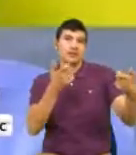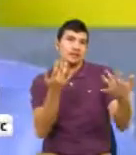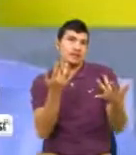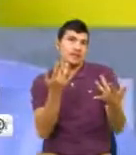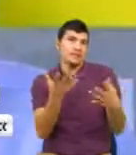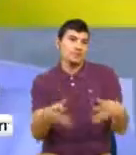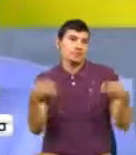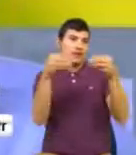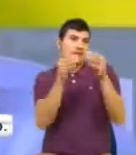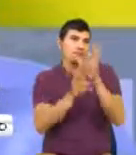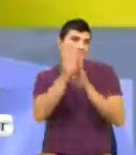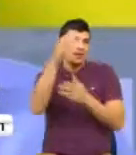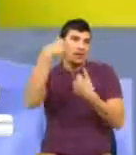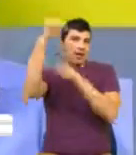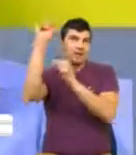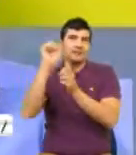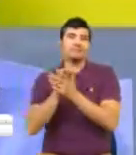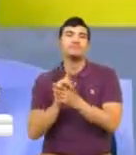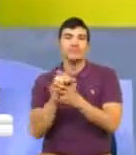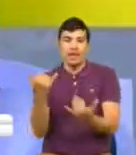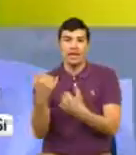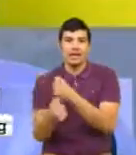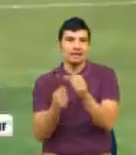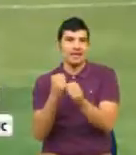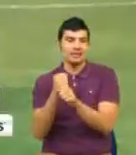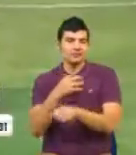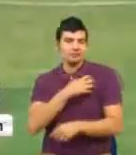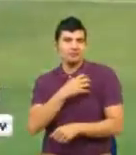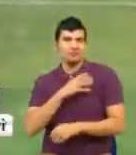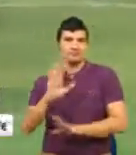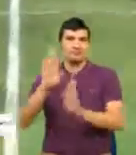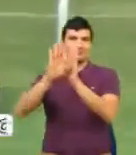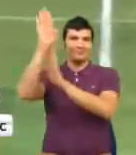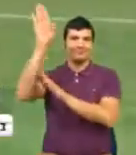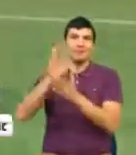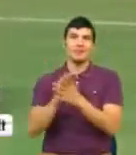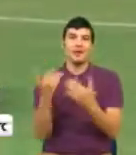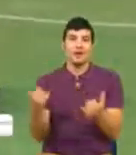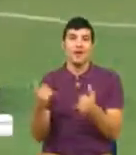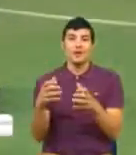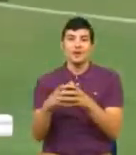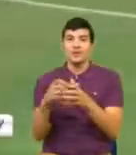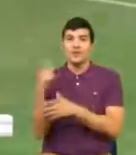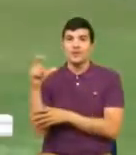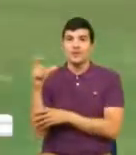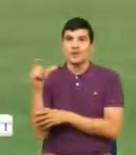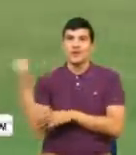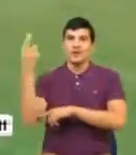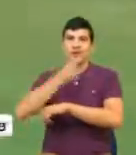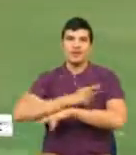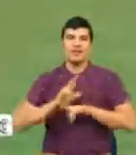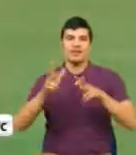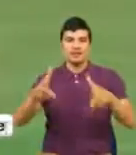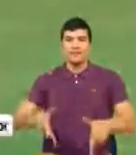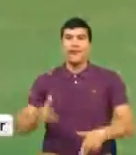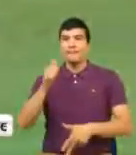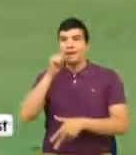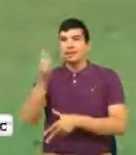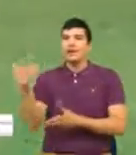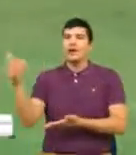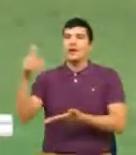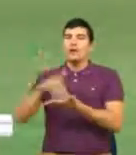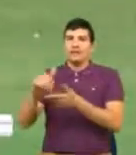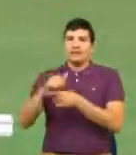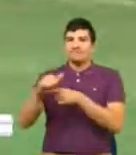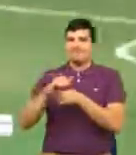ese sueño ascender y buenos pero este año nos el protagonista hoy el equipo motilón tendrá jornada de descanso y mañana reanudarán prácticas